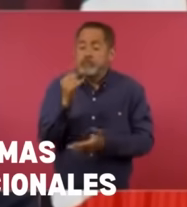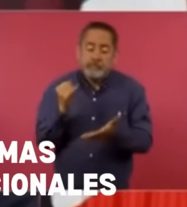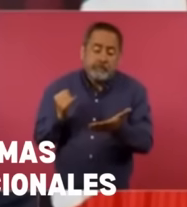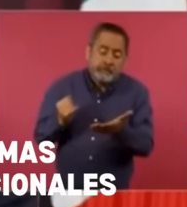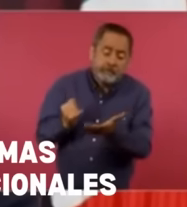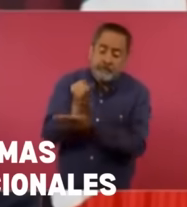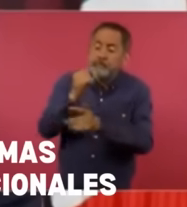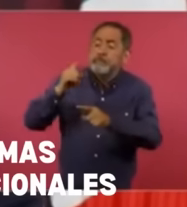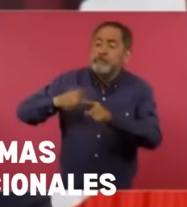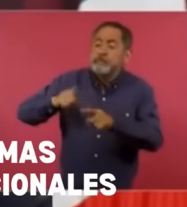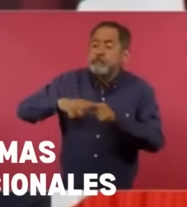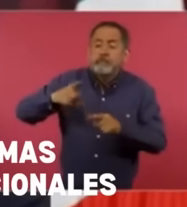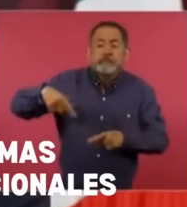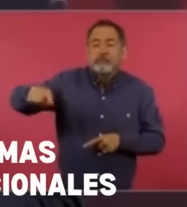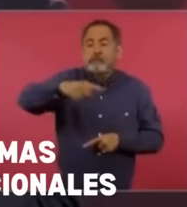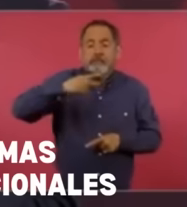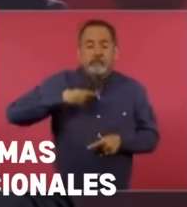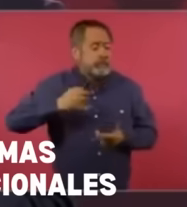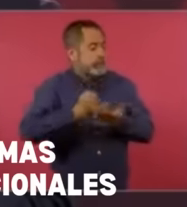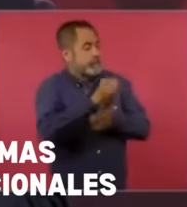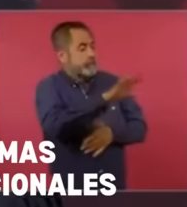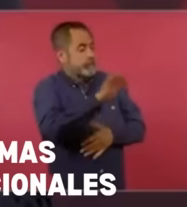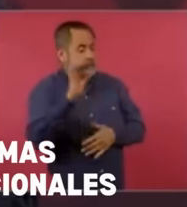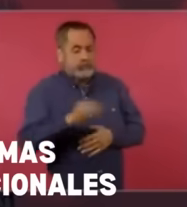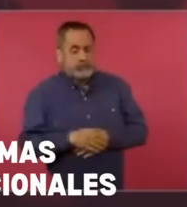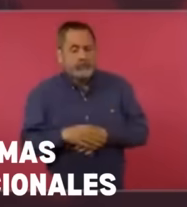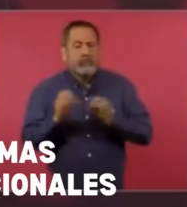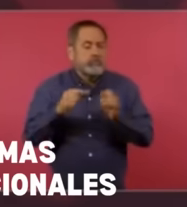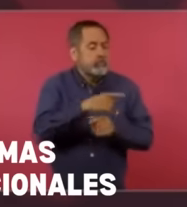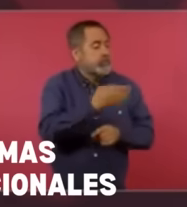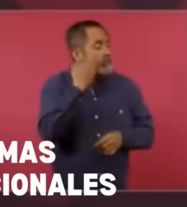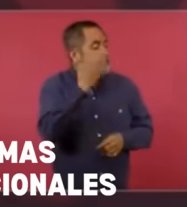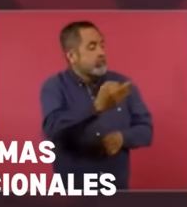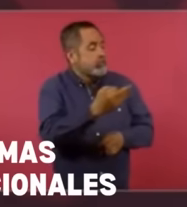este o cuánto tiempo van a tardar en el